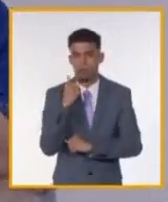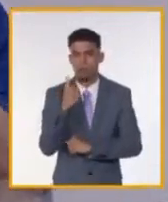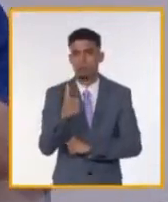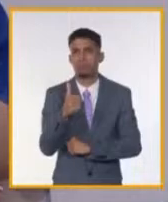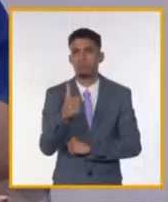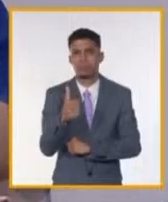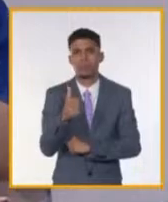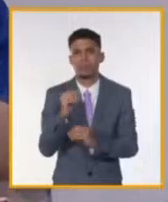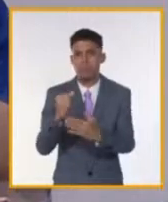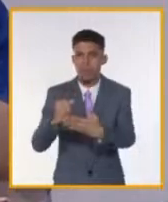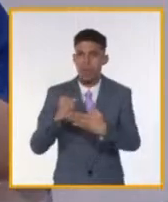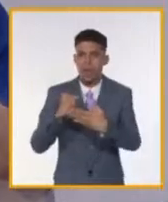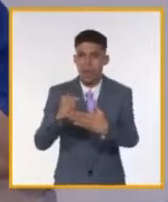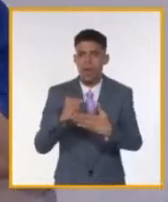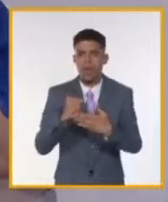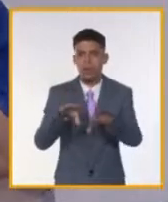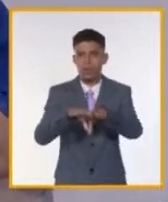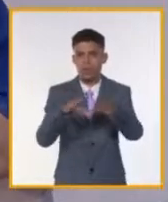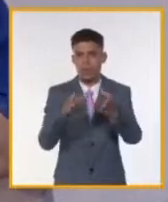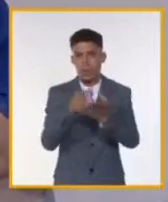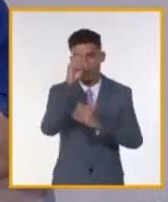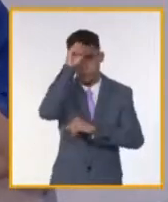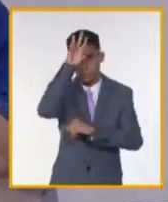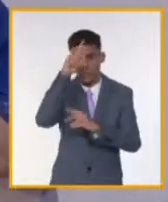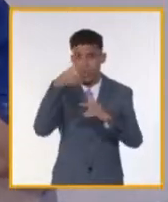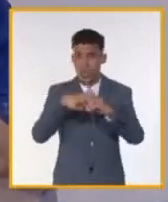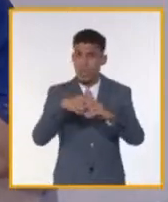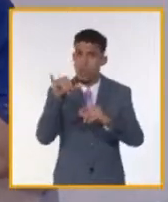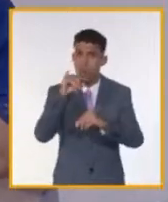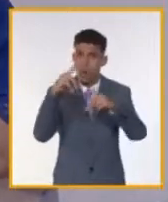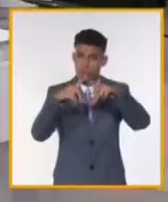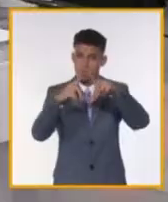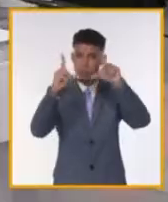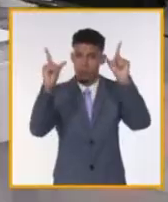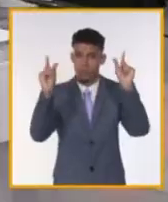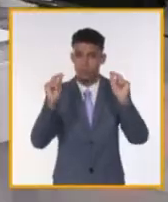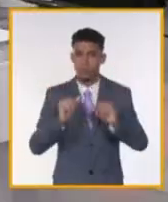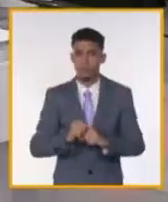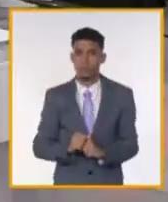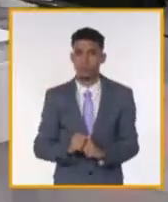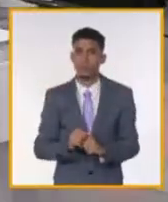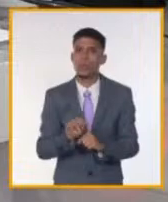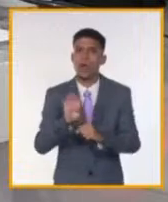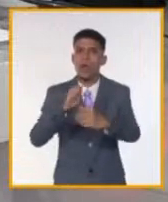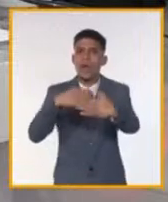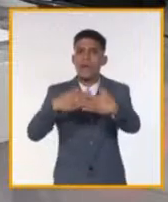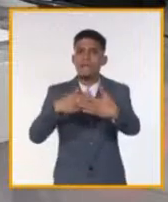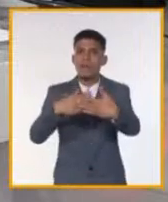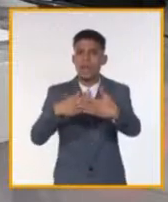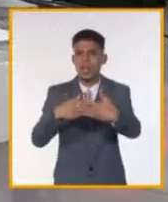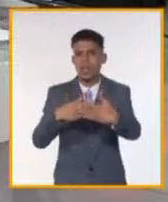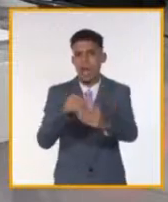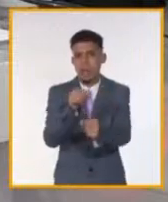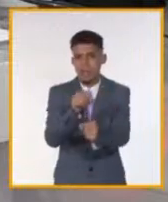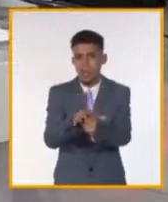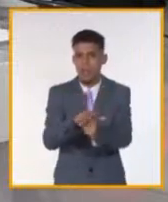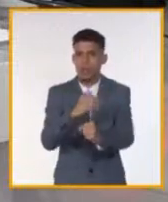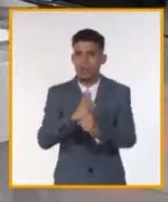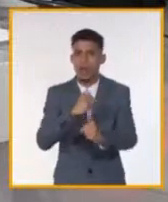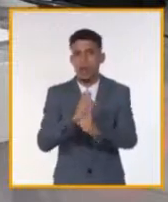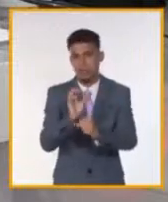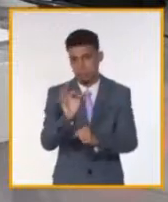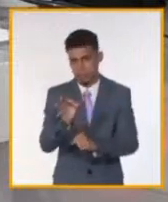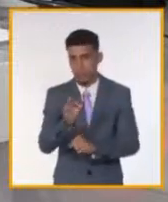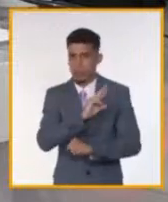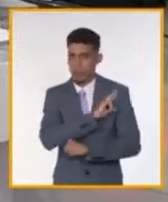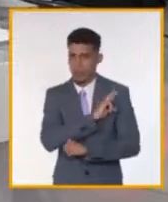impacto para la industria del níquel y para el país. Era cuando apenas empezaba la empresa mixta. Efectivamente. En el níquel, ¿no? Entonces el CIPIN,